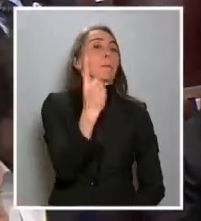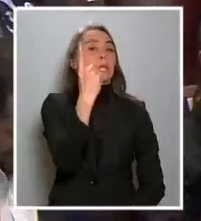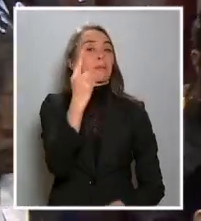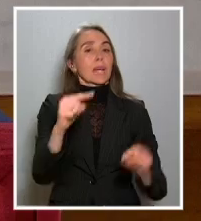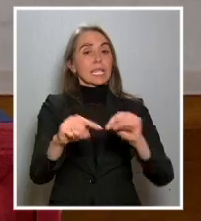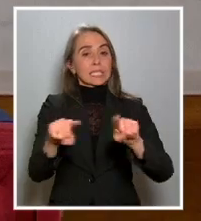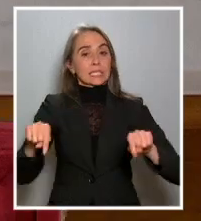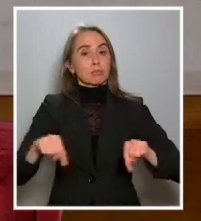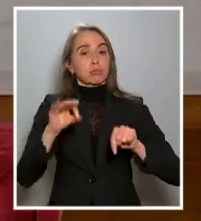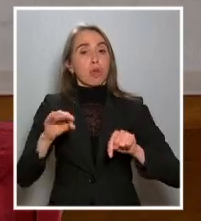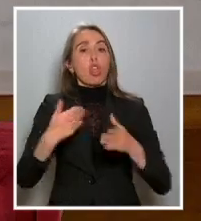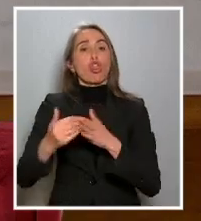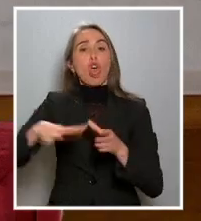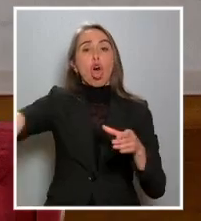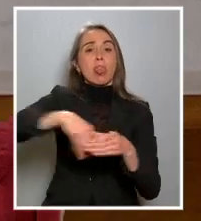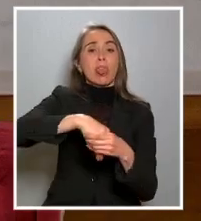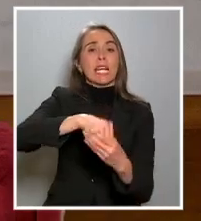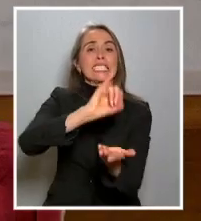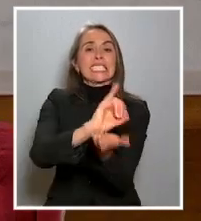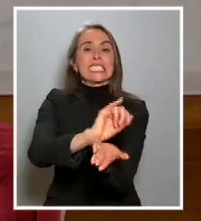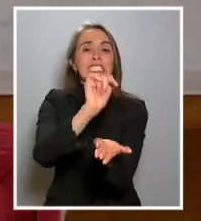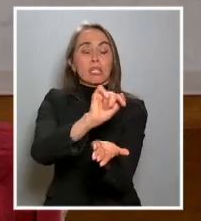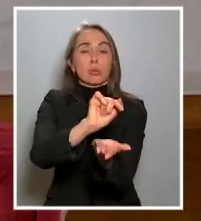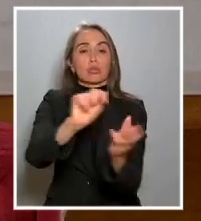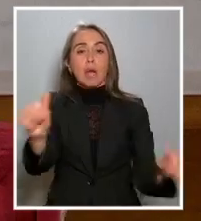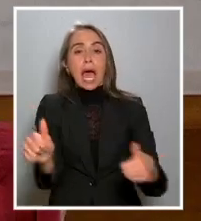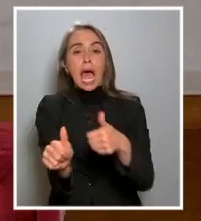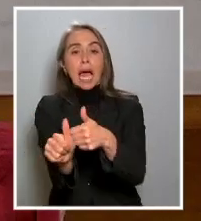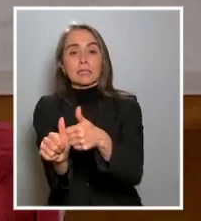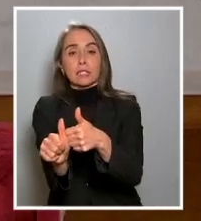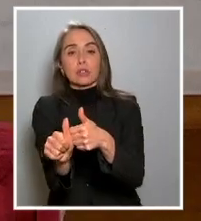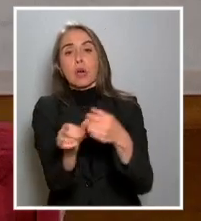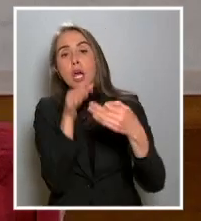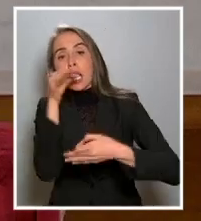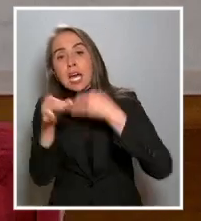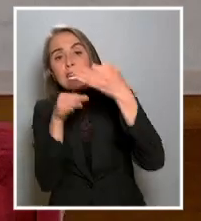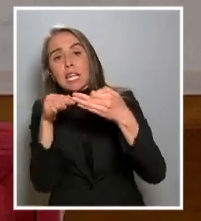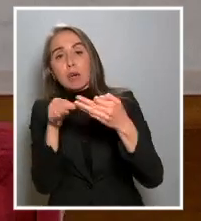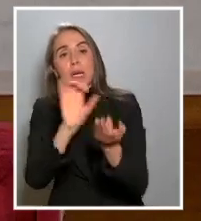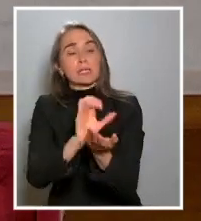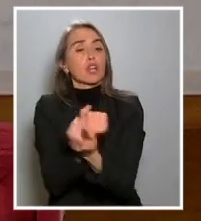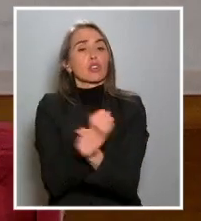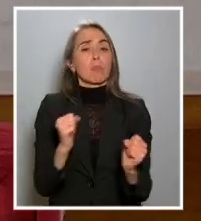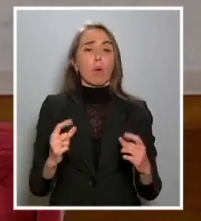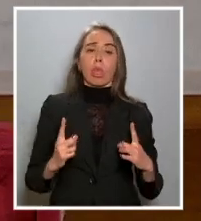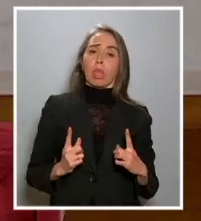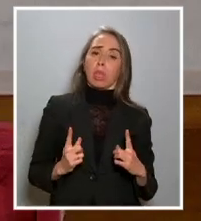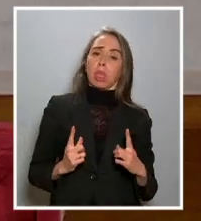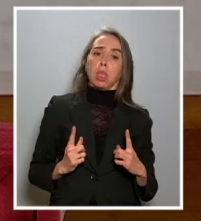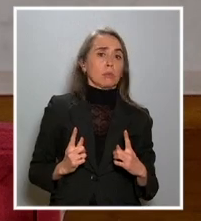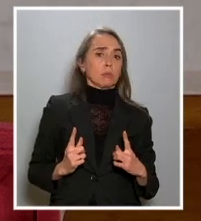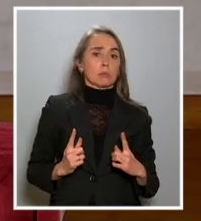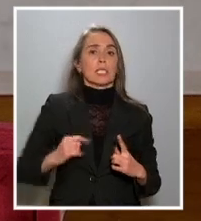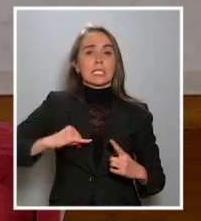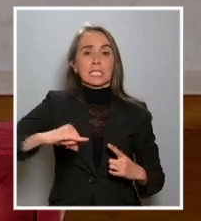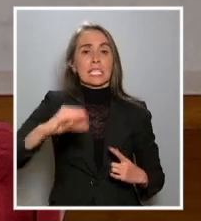espacio institucional para asesorar y hacer recomendaciones al Estado. No podemos descansar mientras sigan existiendo